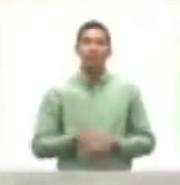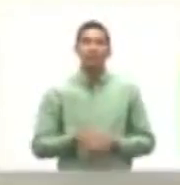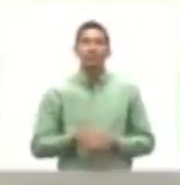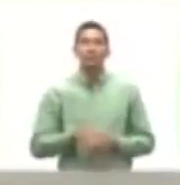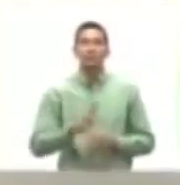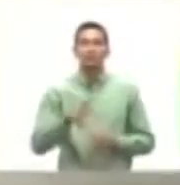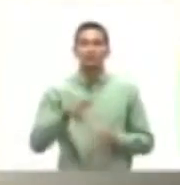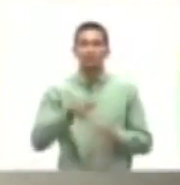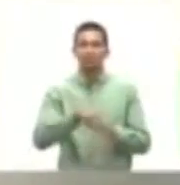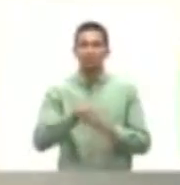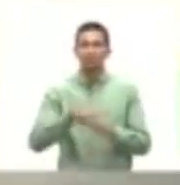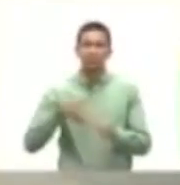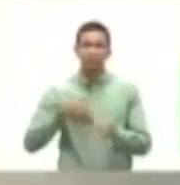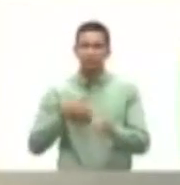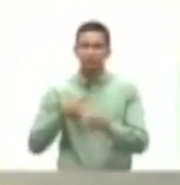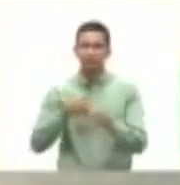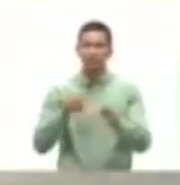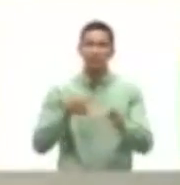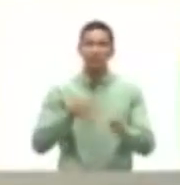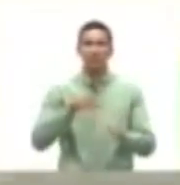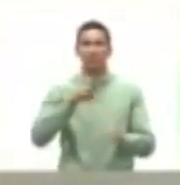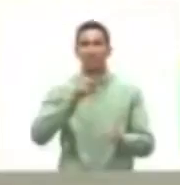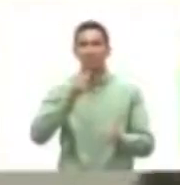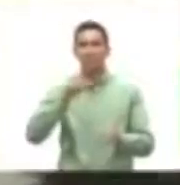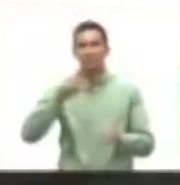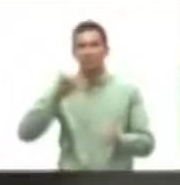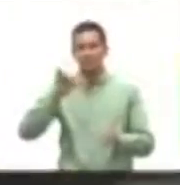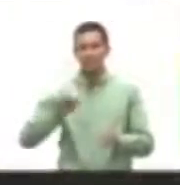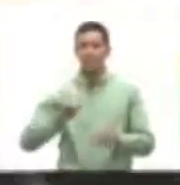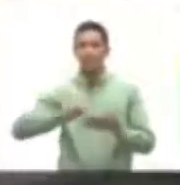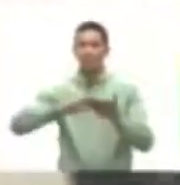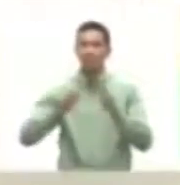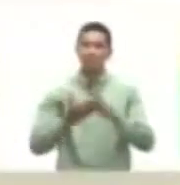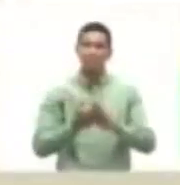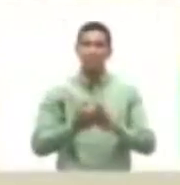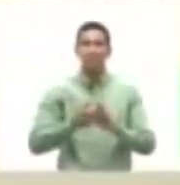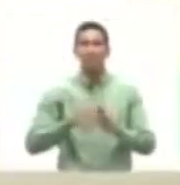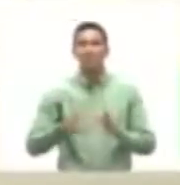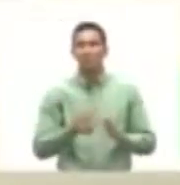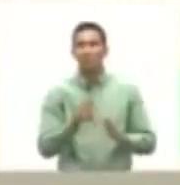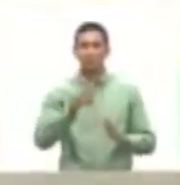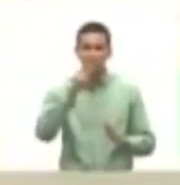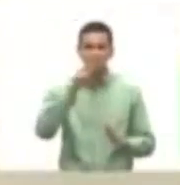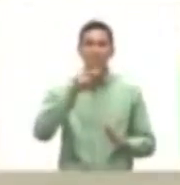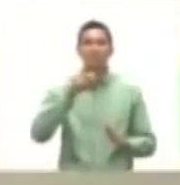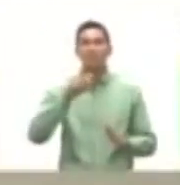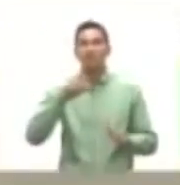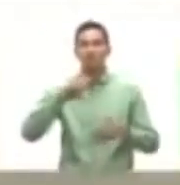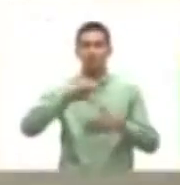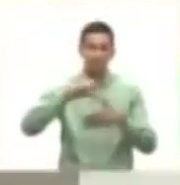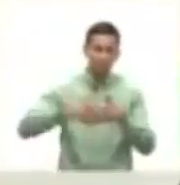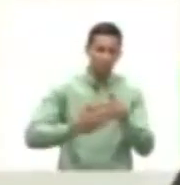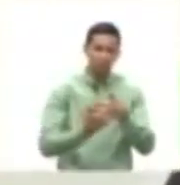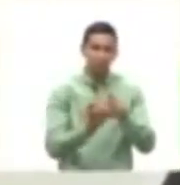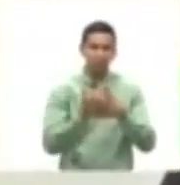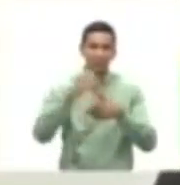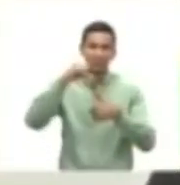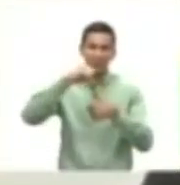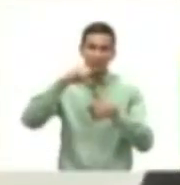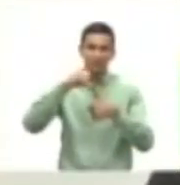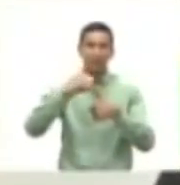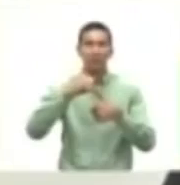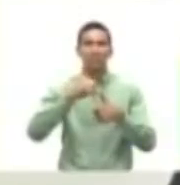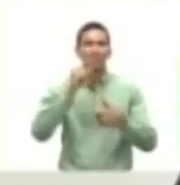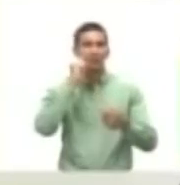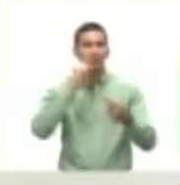una travesía por Colombia, Centroamérica hasta Canadá, llevando un mensaje de paz, reconciliación y esperanza. Esta es una iniciativa